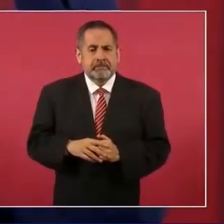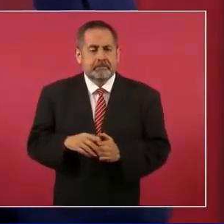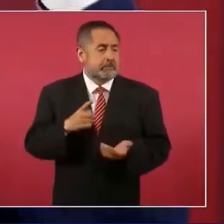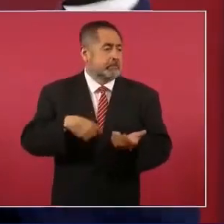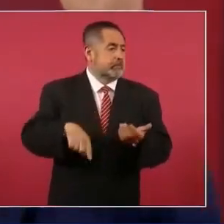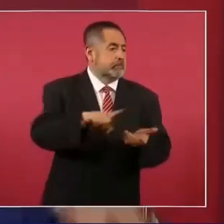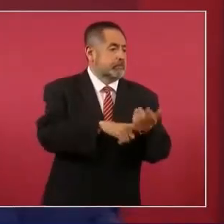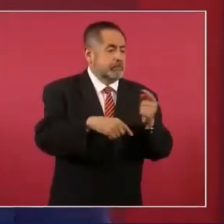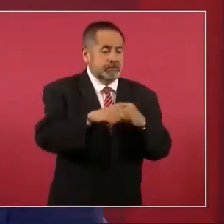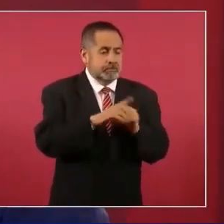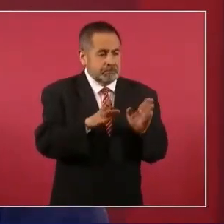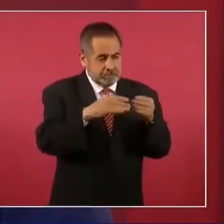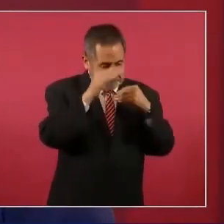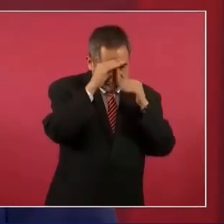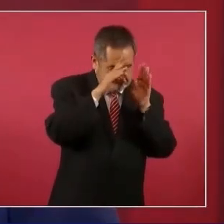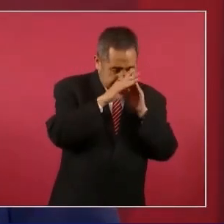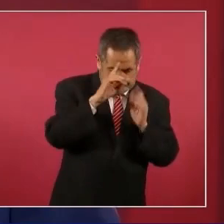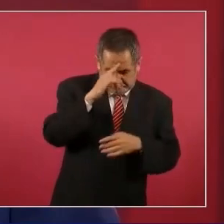acomplejados conservadores